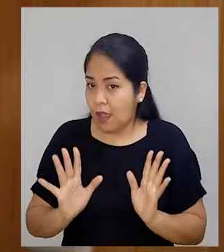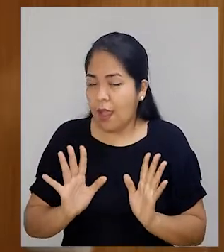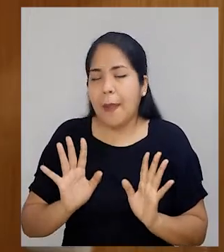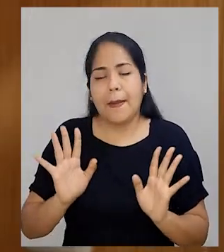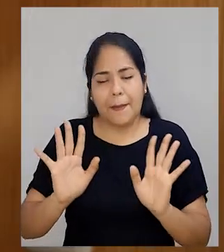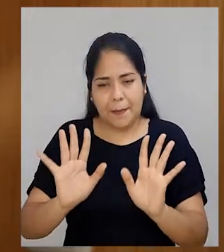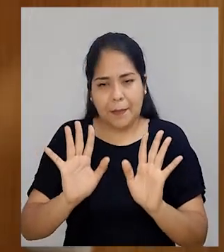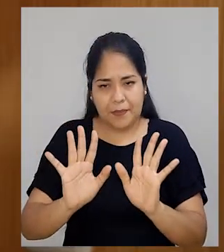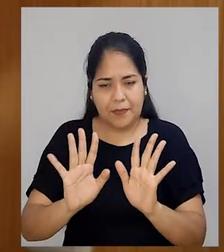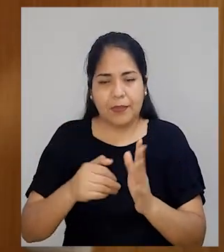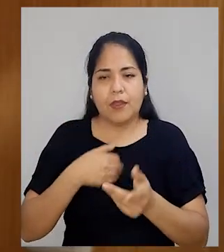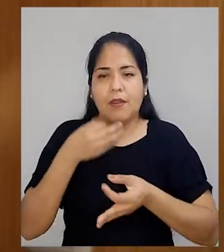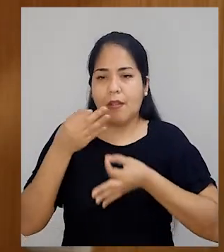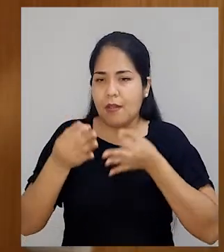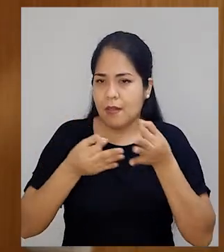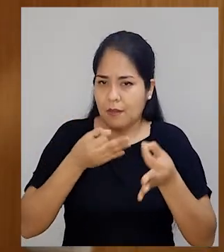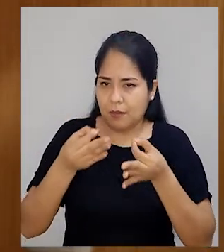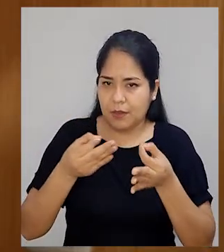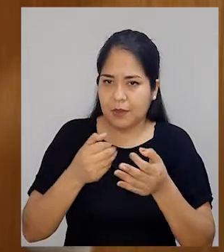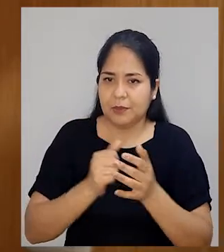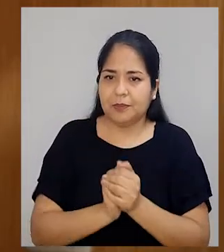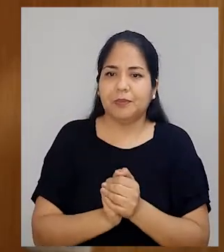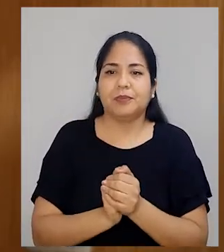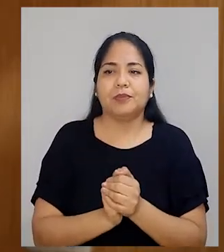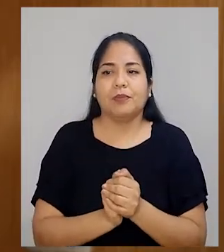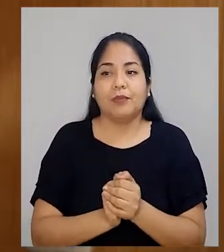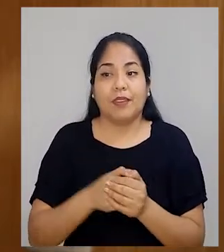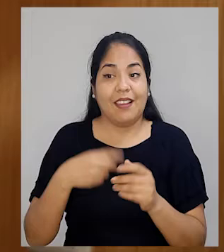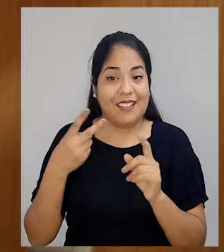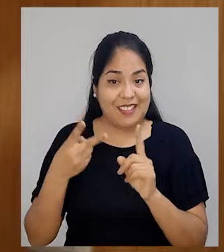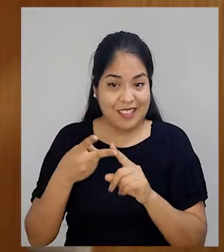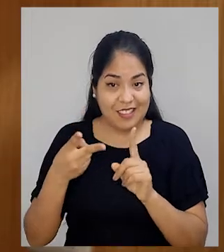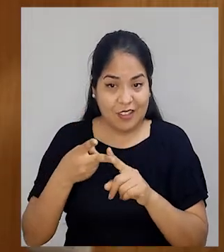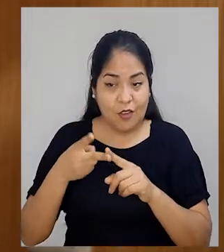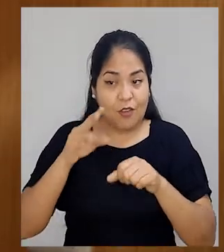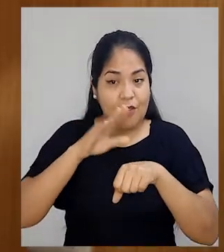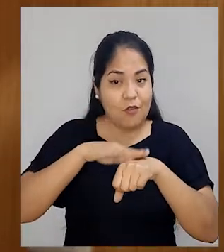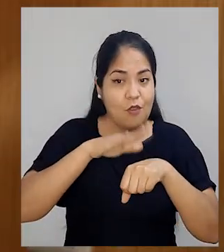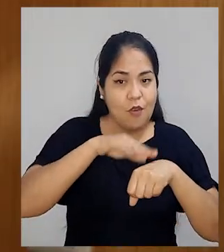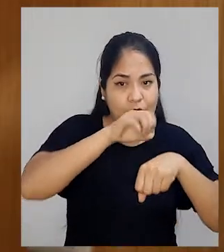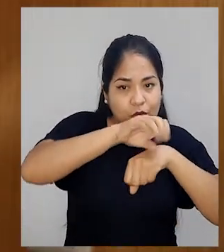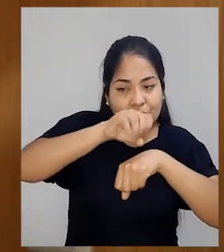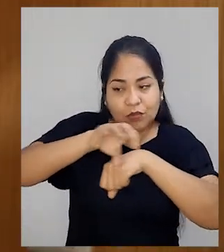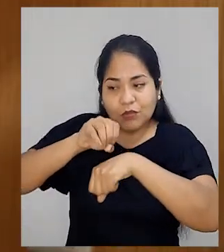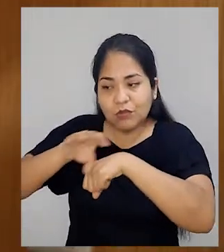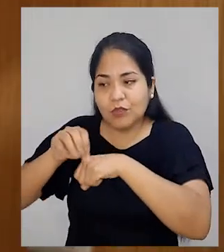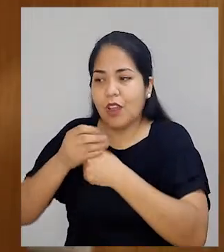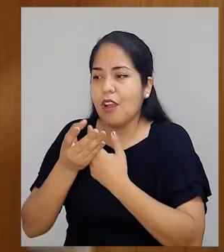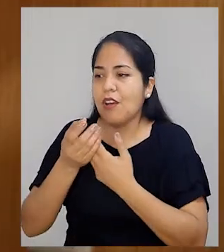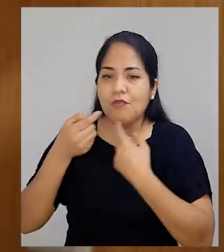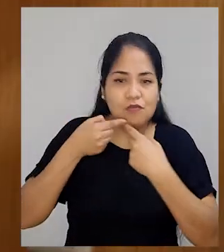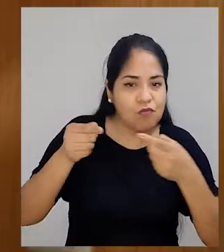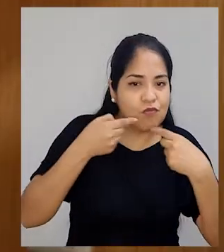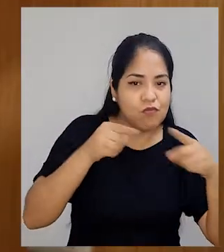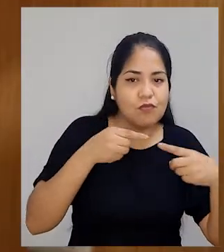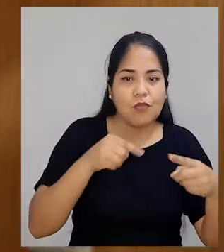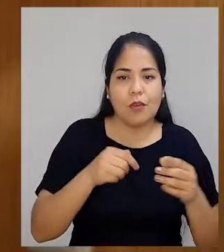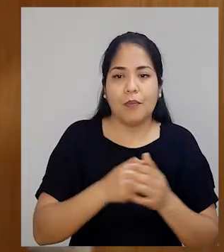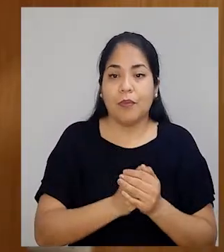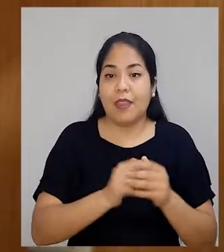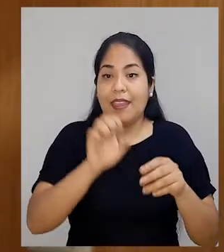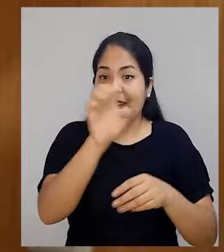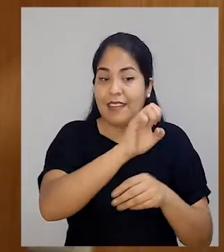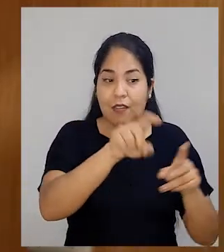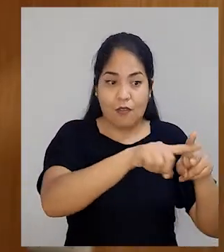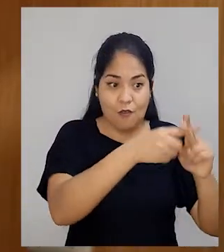no contratado personas con discapacidad? En ese sentido, ahí es que entra la otra acción nuestra, el rol de promoción, el rol